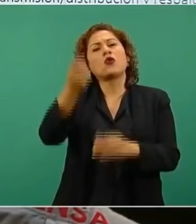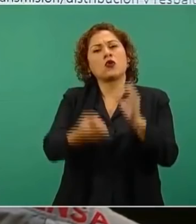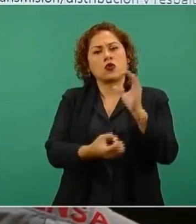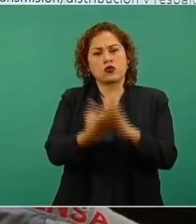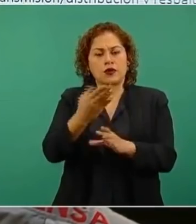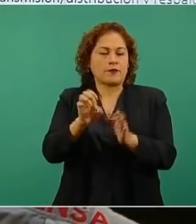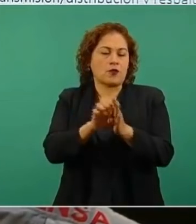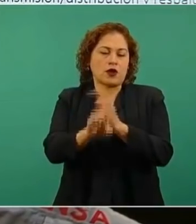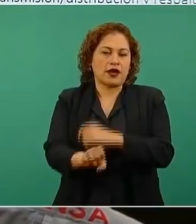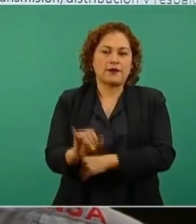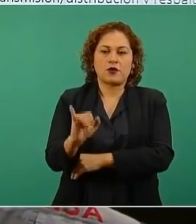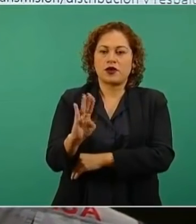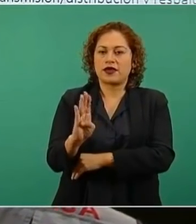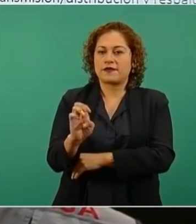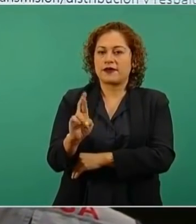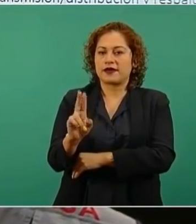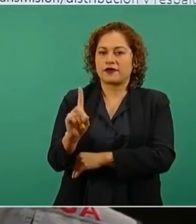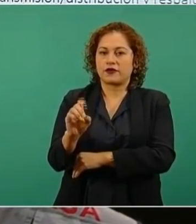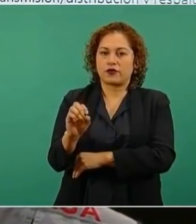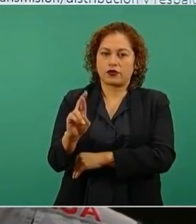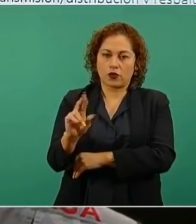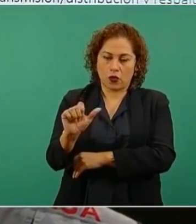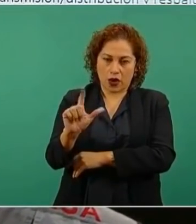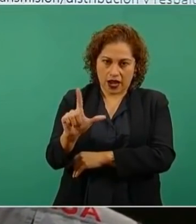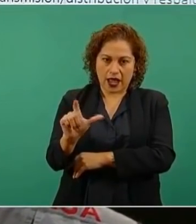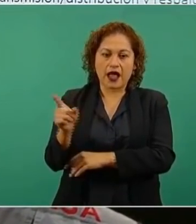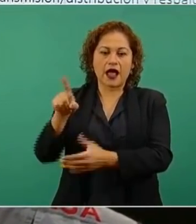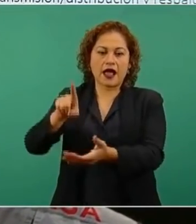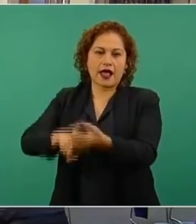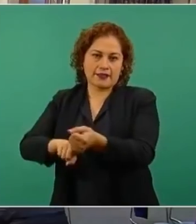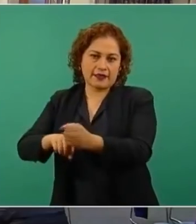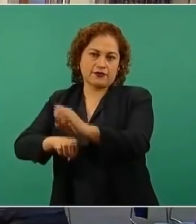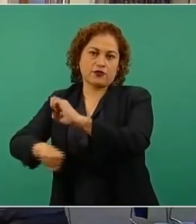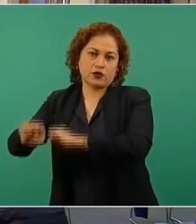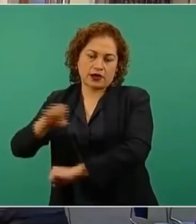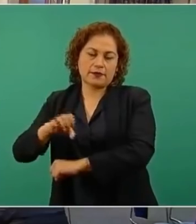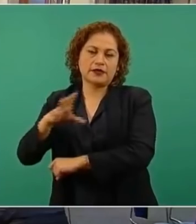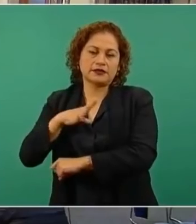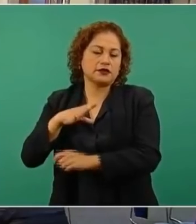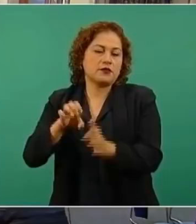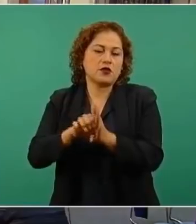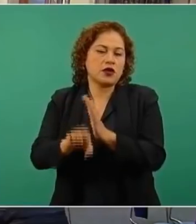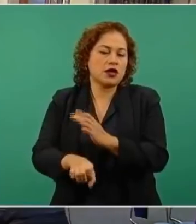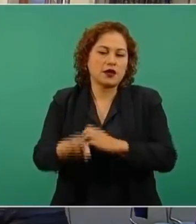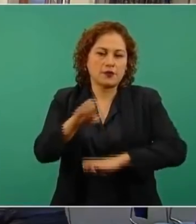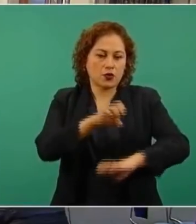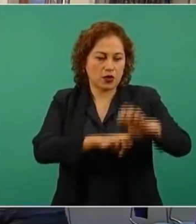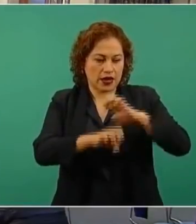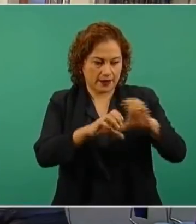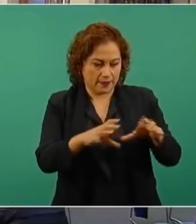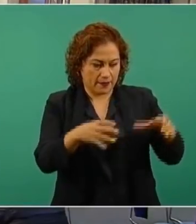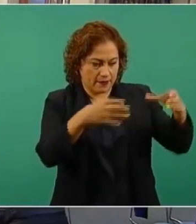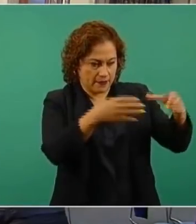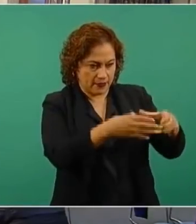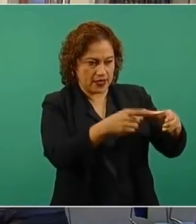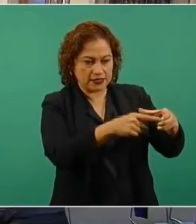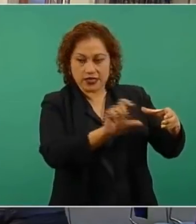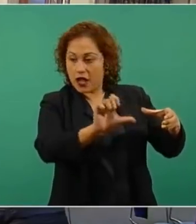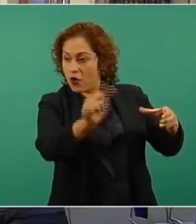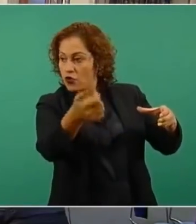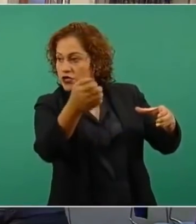Iberdrola tiene a socios como estas empresas que acabo de mencionar y muchas otras. Por cierto que